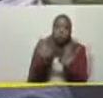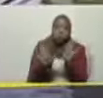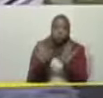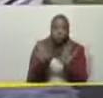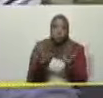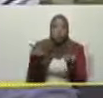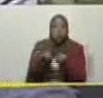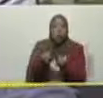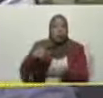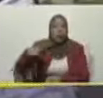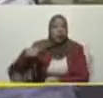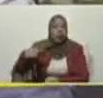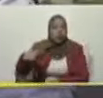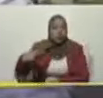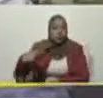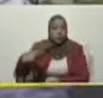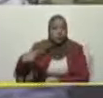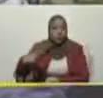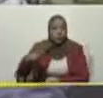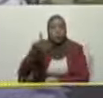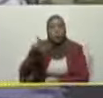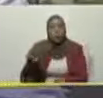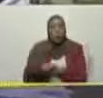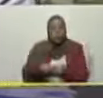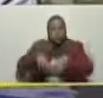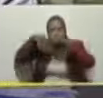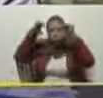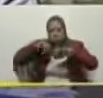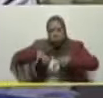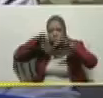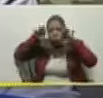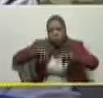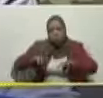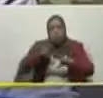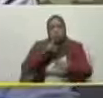Tejería. Quedó destruida completamente.